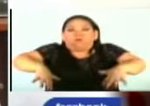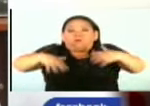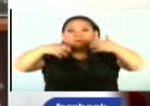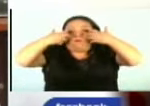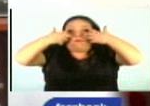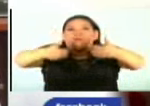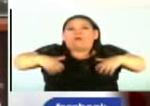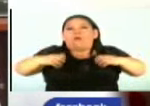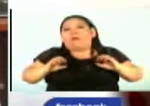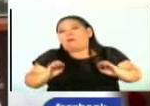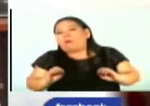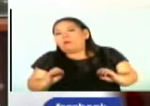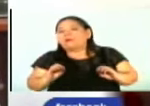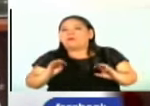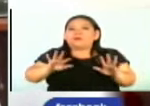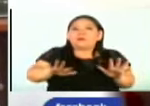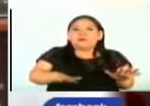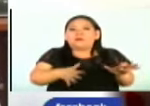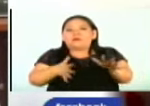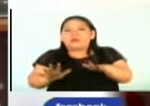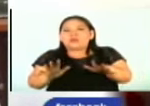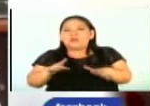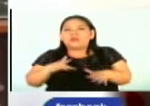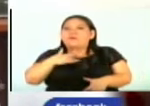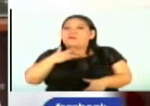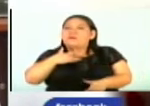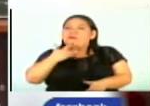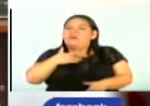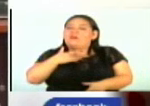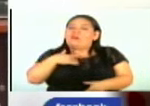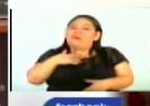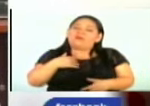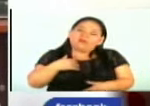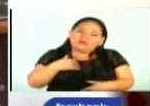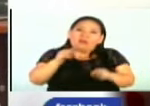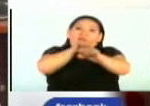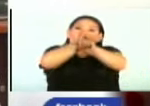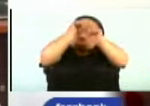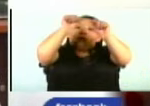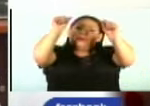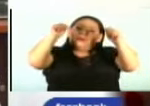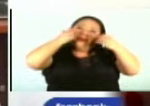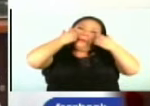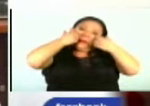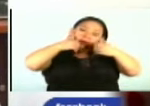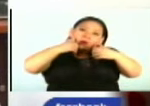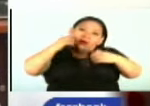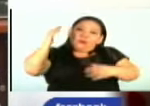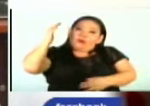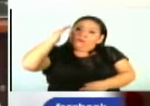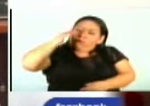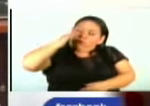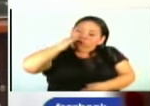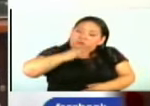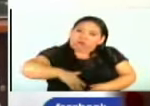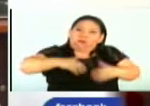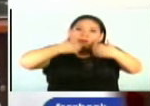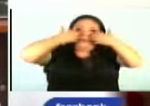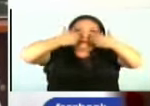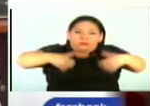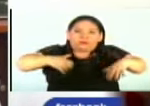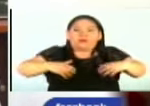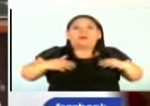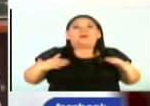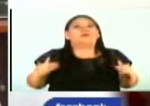intensidad que por lo regular comienza en menor intensidad en las mañanas y se va haciendo de mayor intensidad en la tarde.